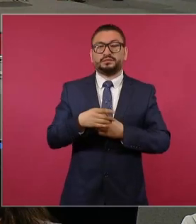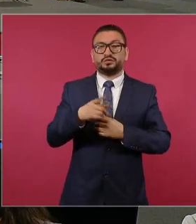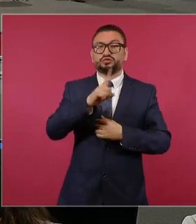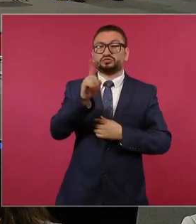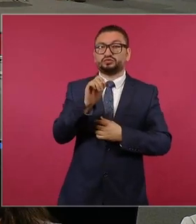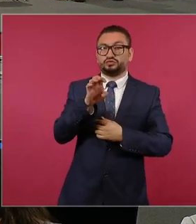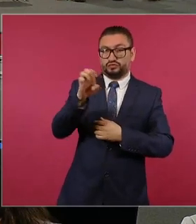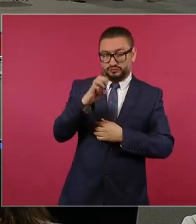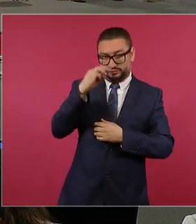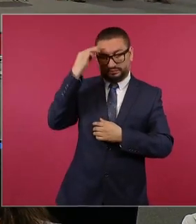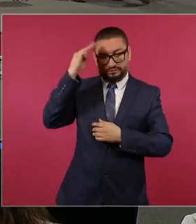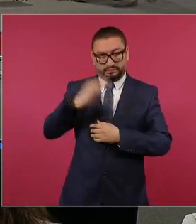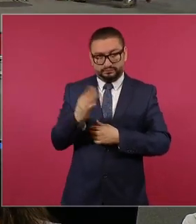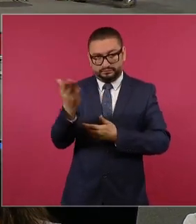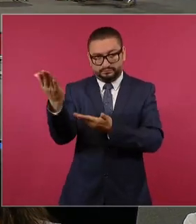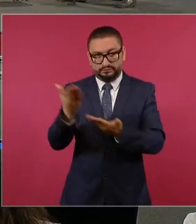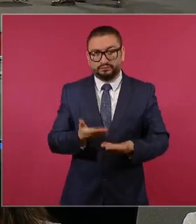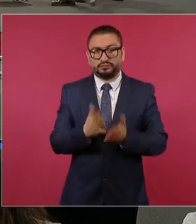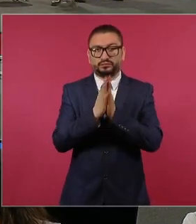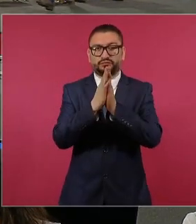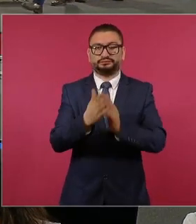favor.